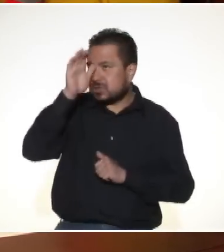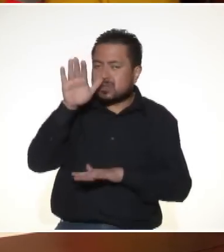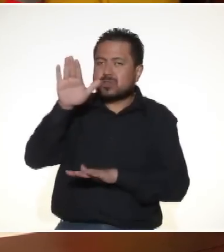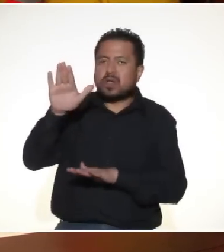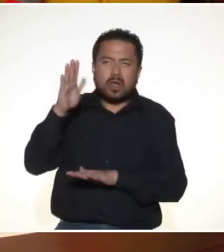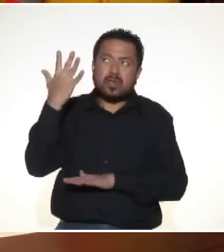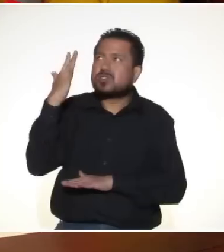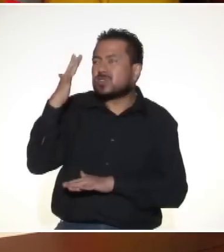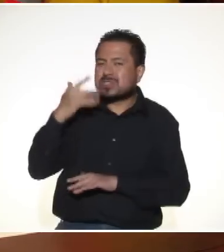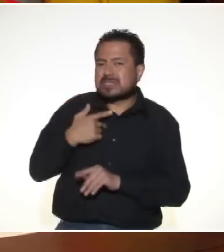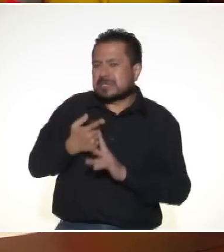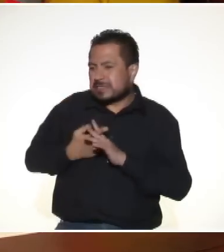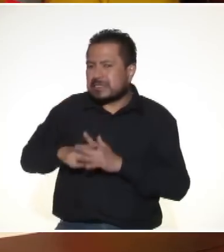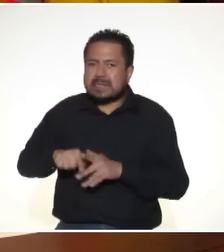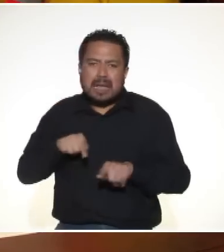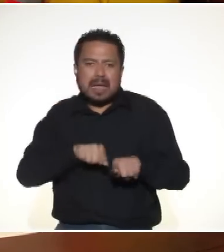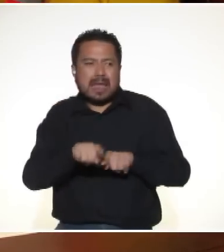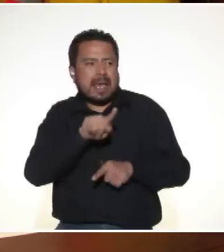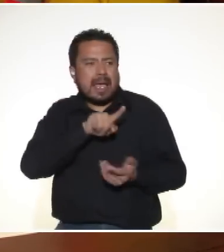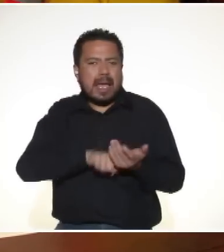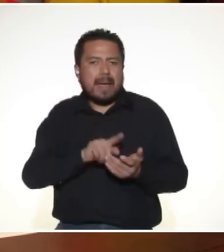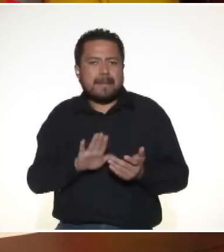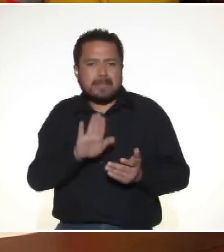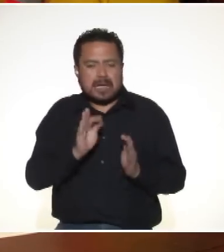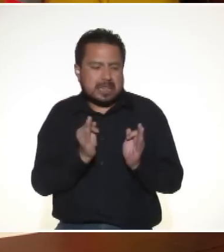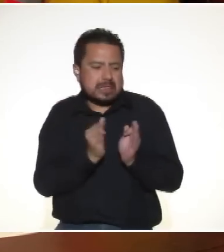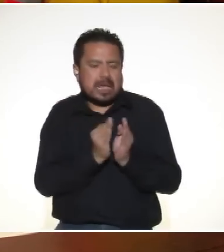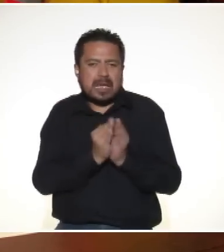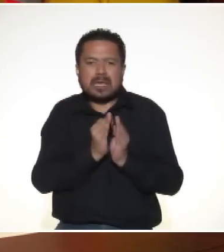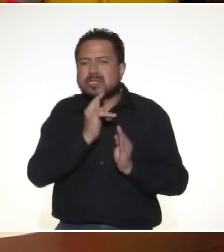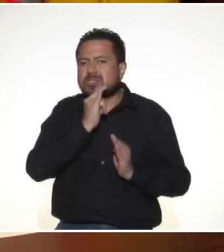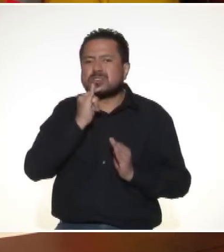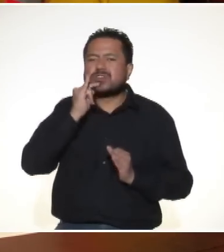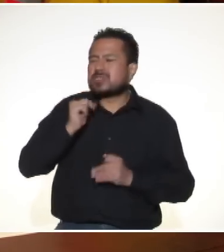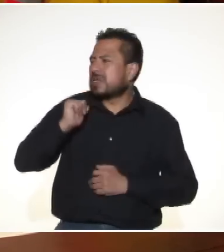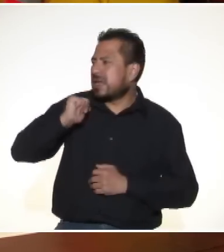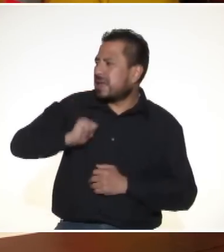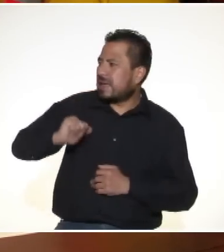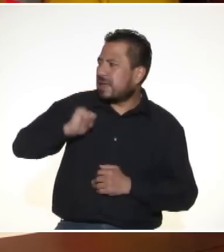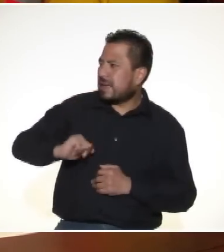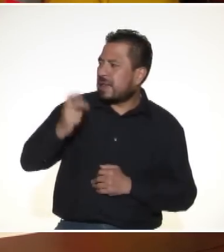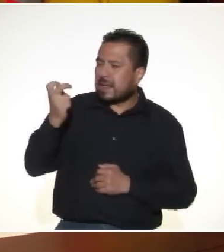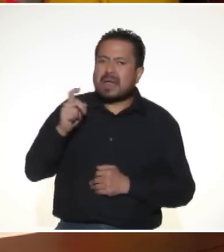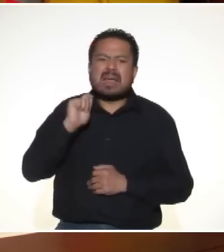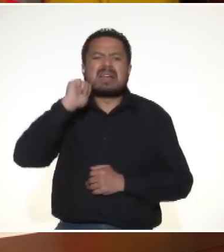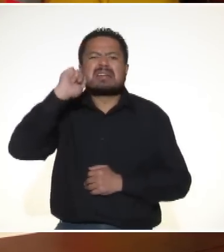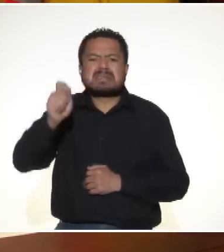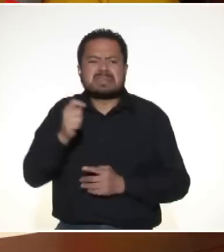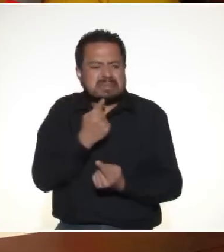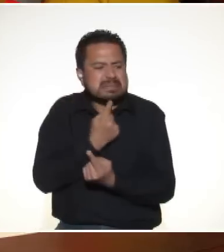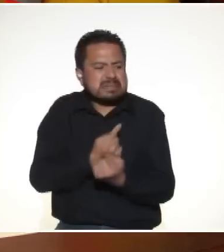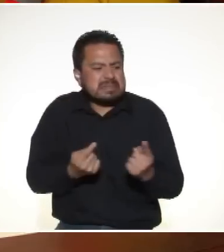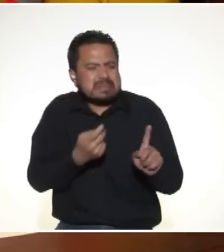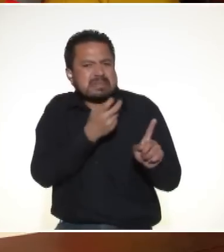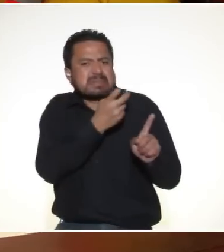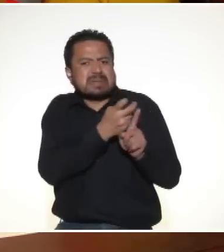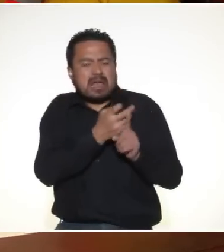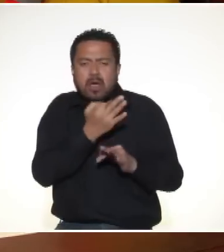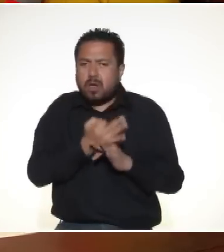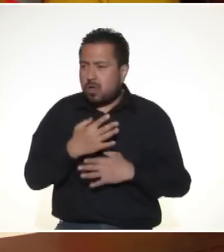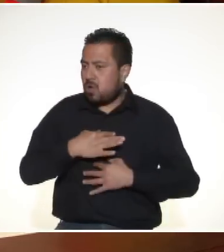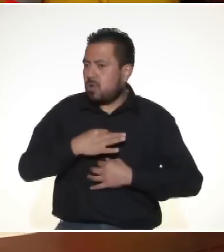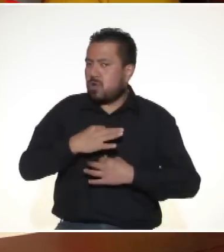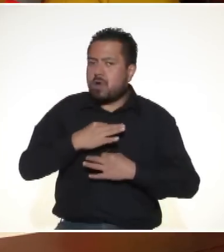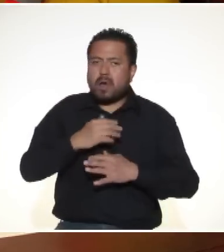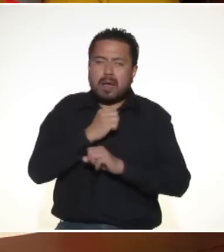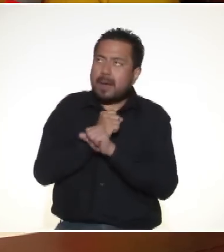de los años, en que yo y mis hermanos parecemos tamales de dulce, de cómo era en aquel entonces. ¿Qué hay con los niños? Ahora hay ropa